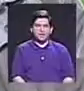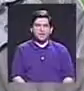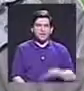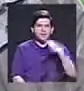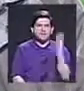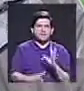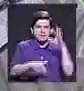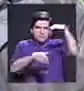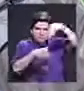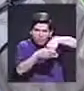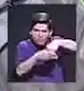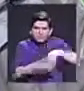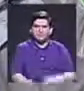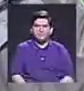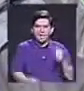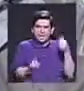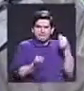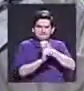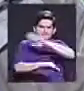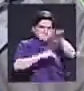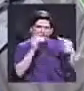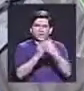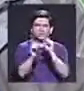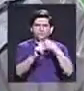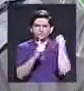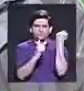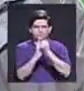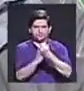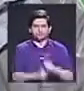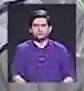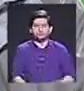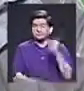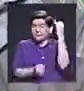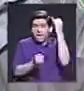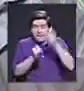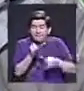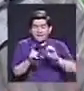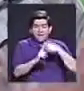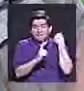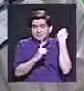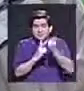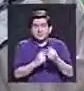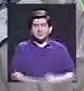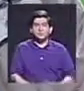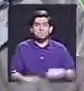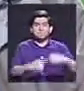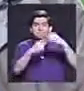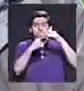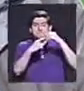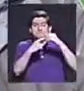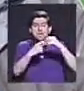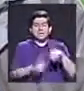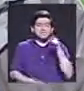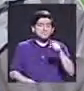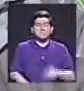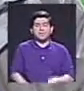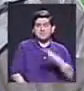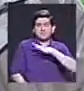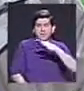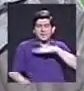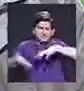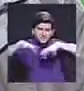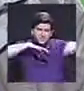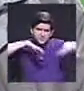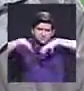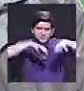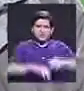más inclusiva, impacto sobre toda la sociedad, que finalmente es el principal receptor, digamos, de las